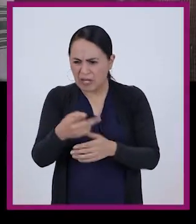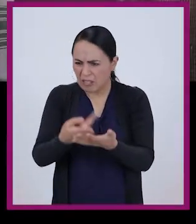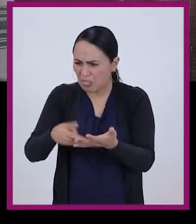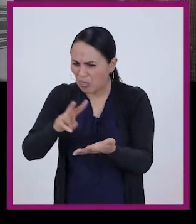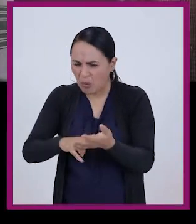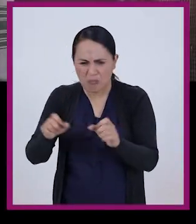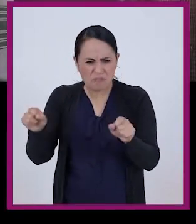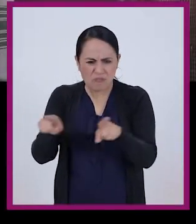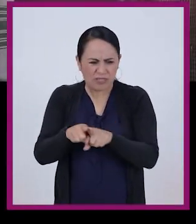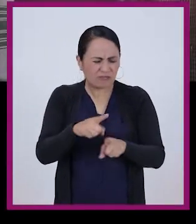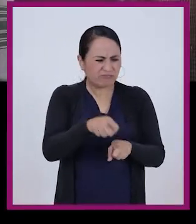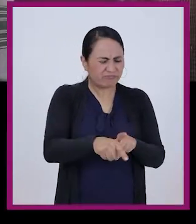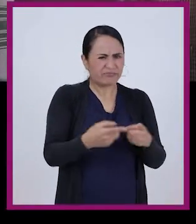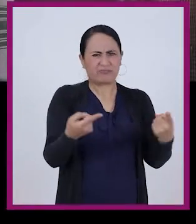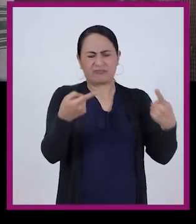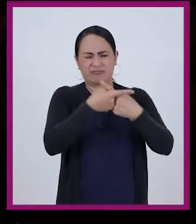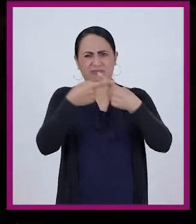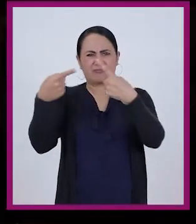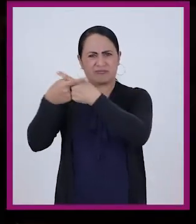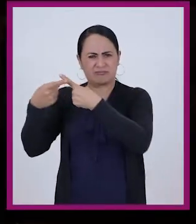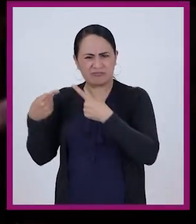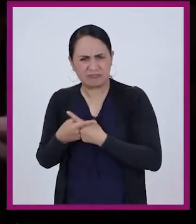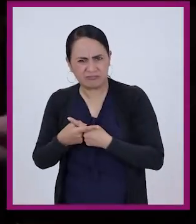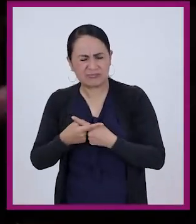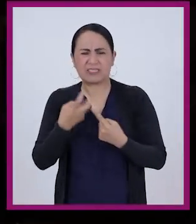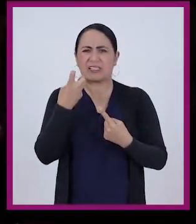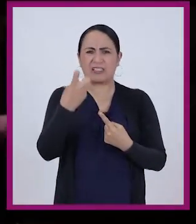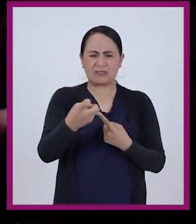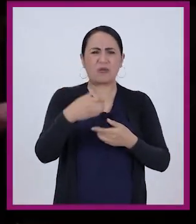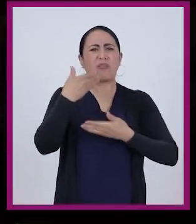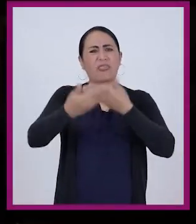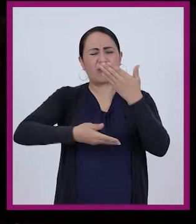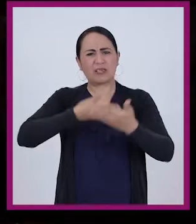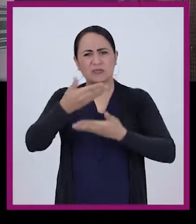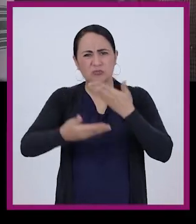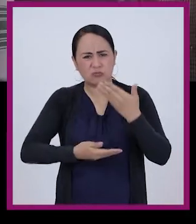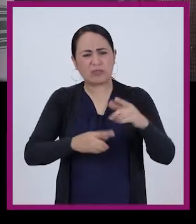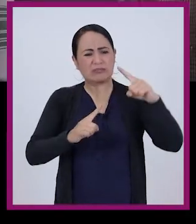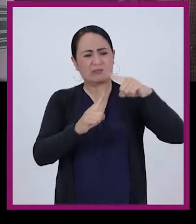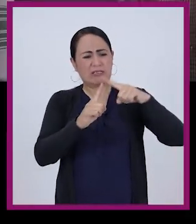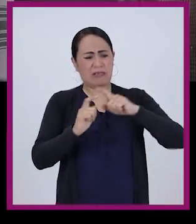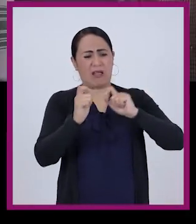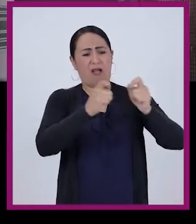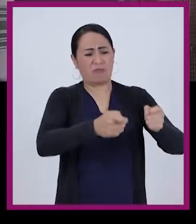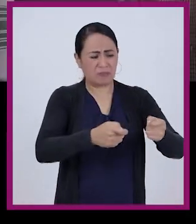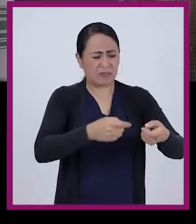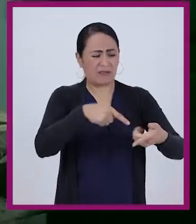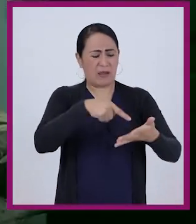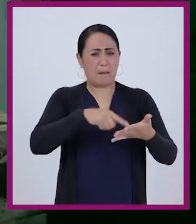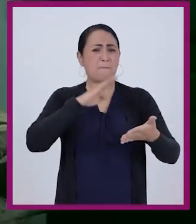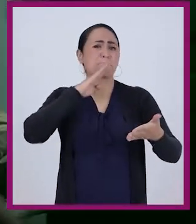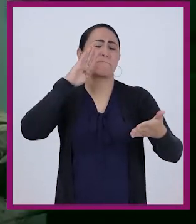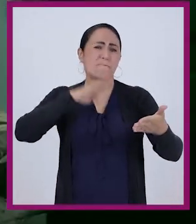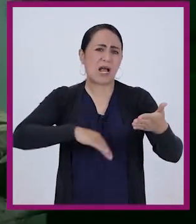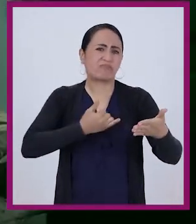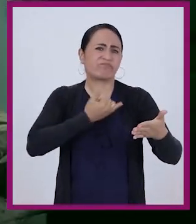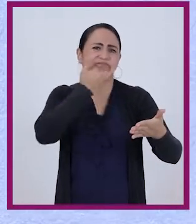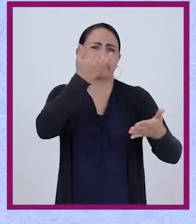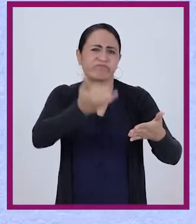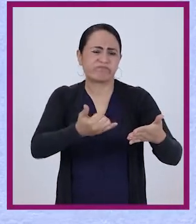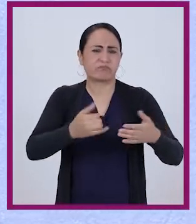los trabajos, a dejar de hacer lo que sí debemos. En pocas palabras, nos vamos a poner el pie y el resultado final será